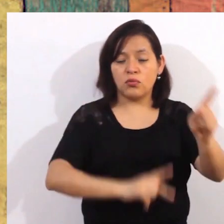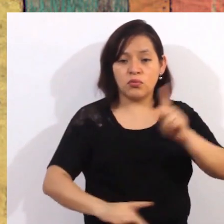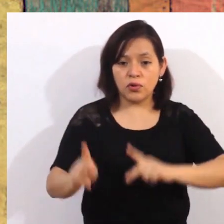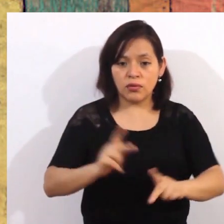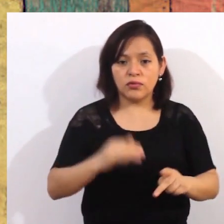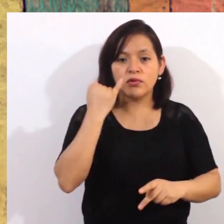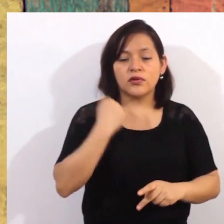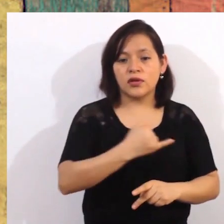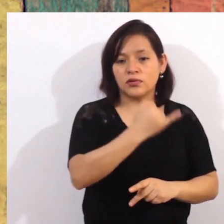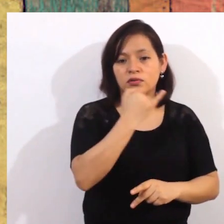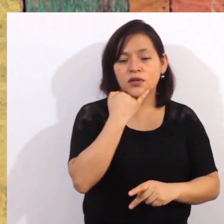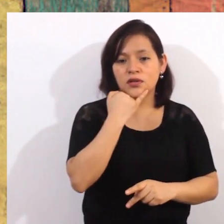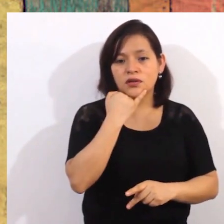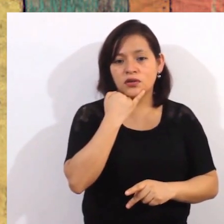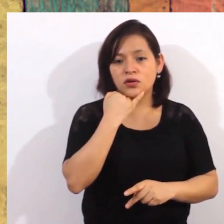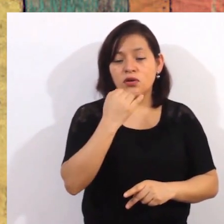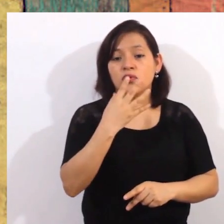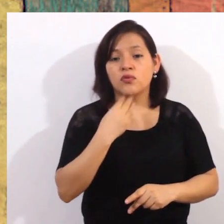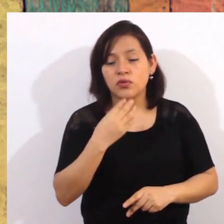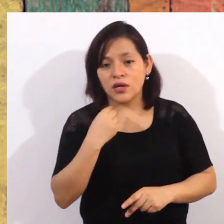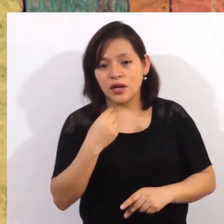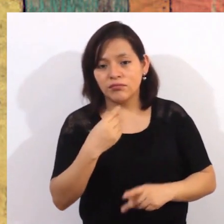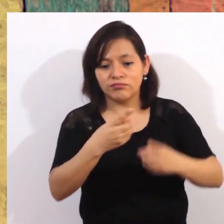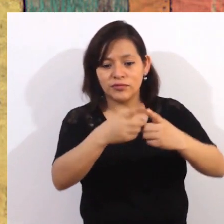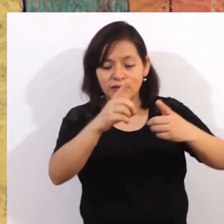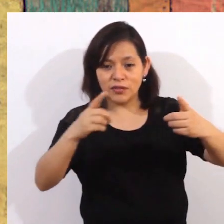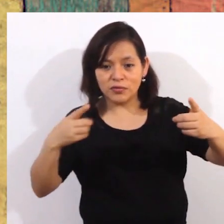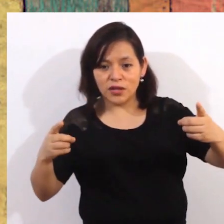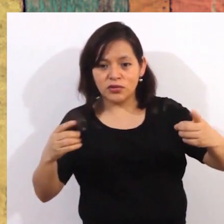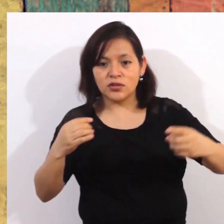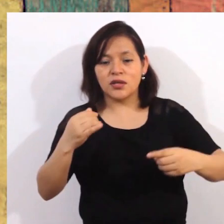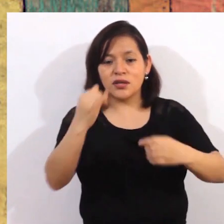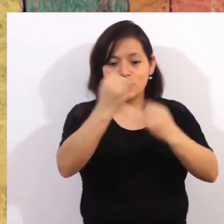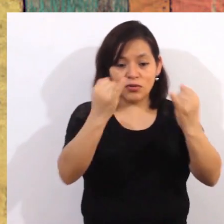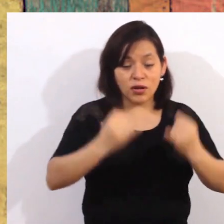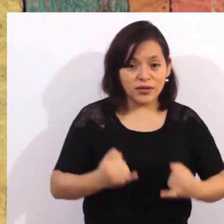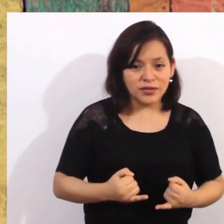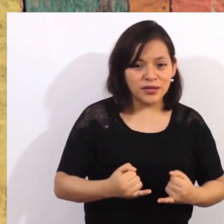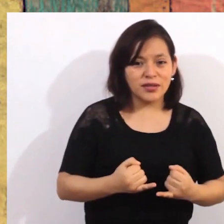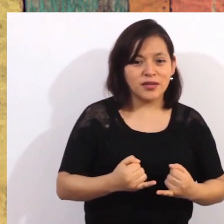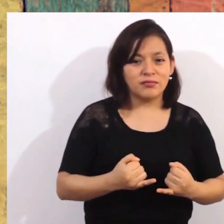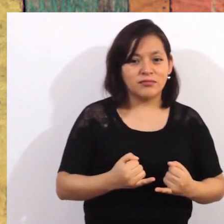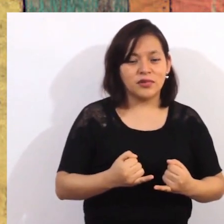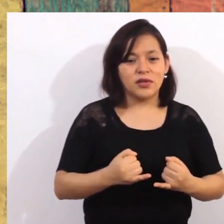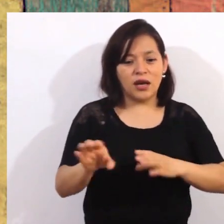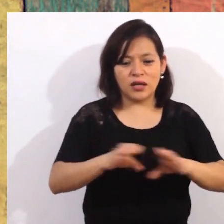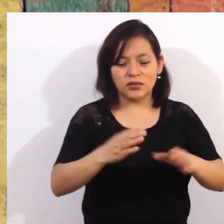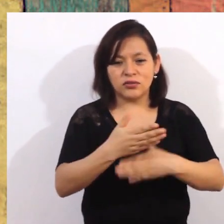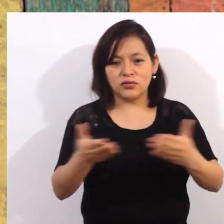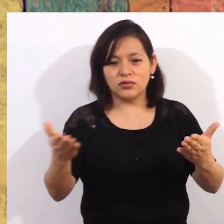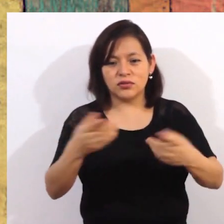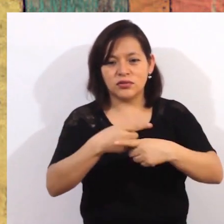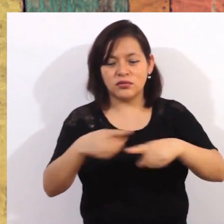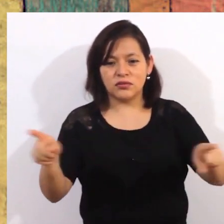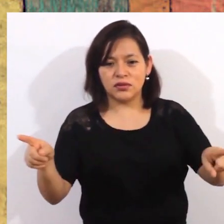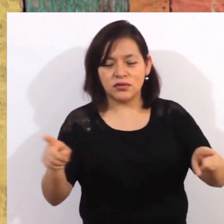Jerusalén, Judá, desviándose en la idolatría, en desobediencia abierta hacia Dios, teniendo y sabiendo la verdad, que